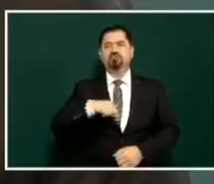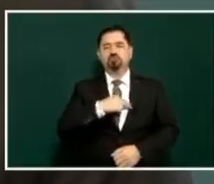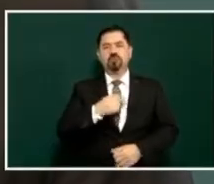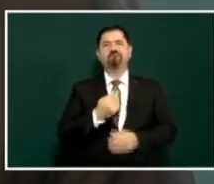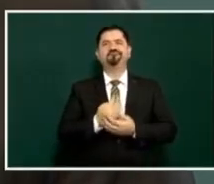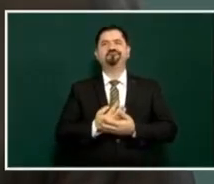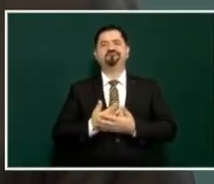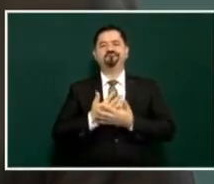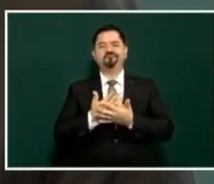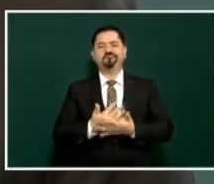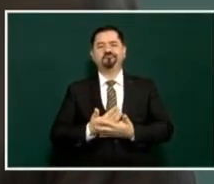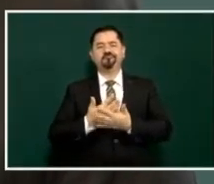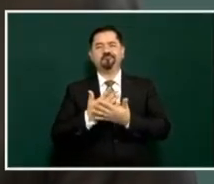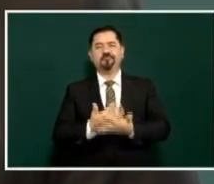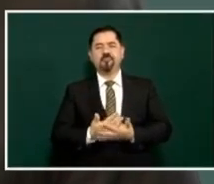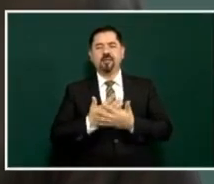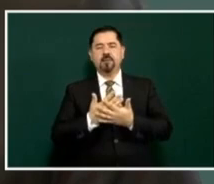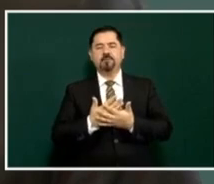el proceso